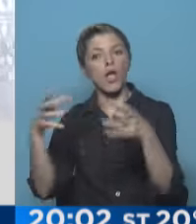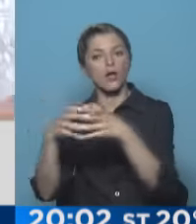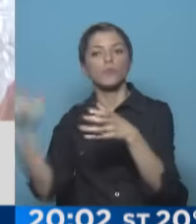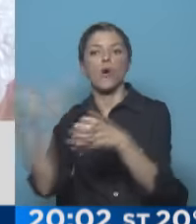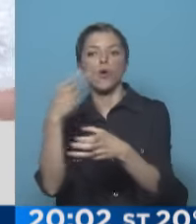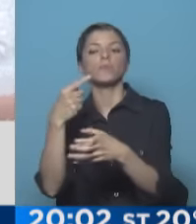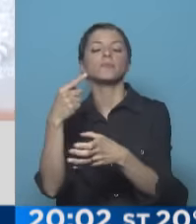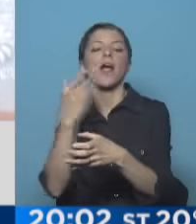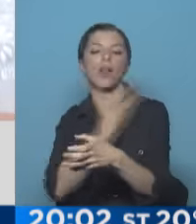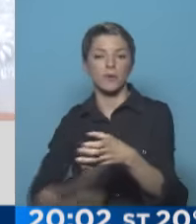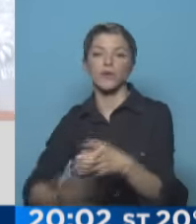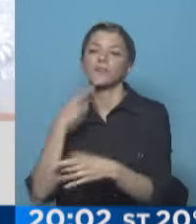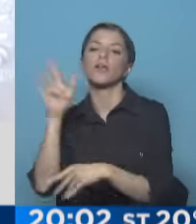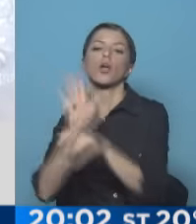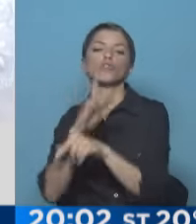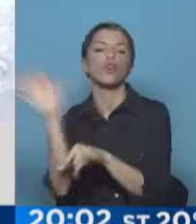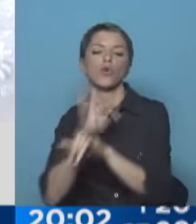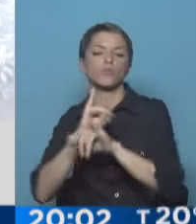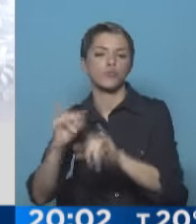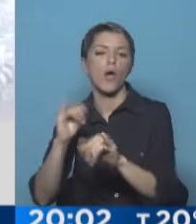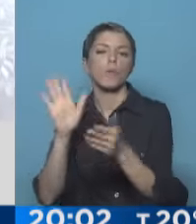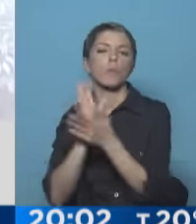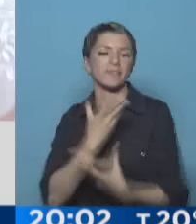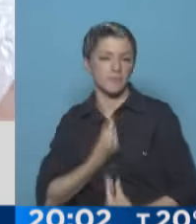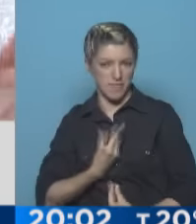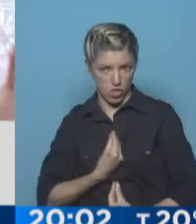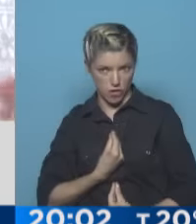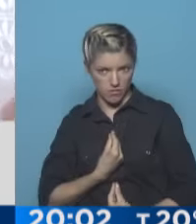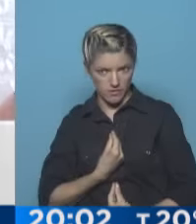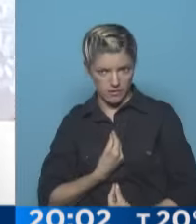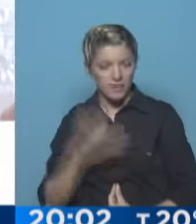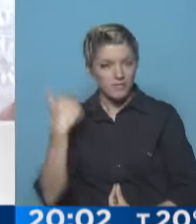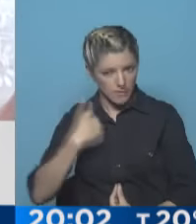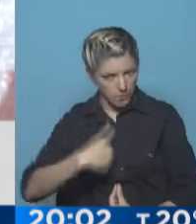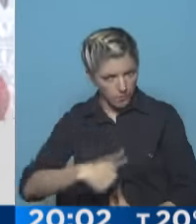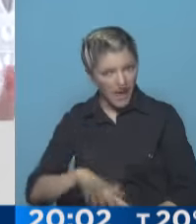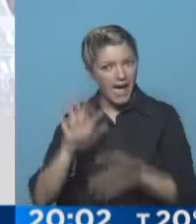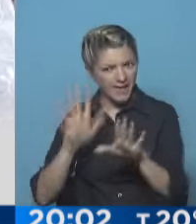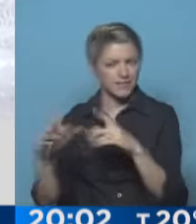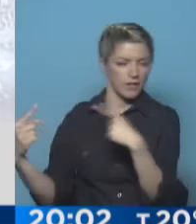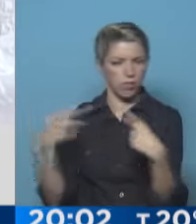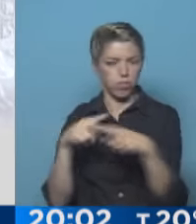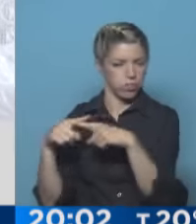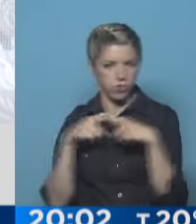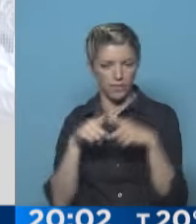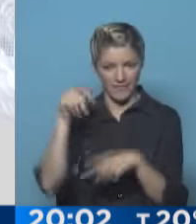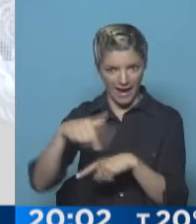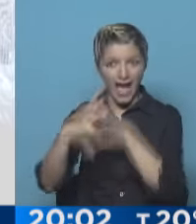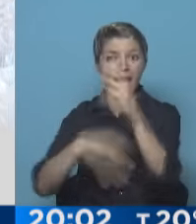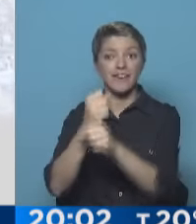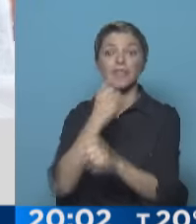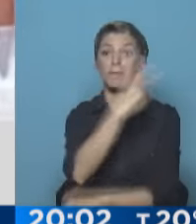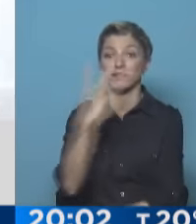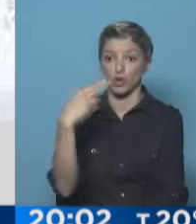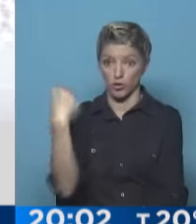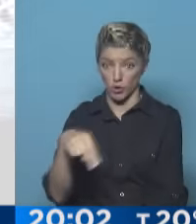miedo que el propio urtu gobernador de salta dijo que es de muy bajo nivel se va a mantener esta dicotomía en lo que resta de aquí a la próxima